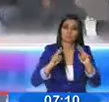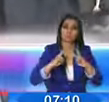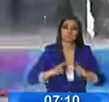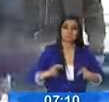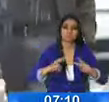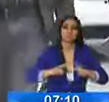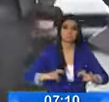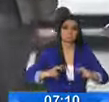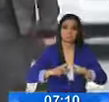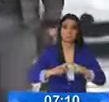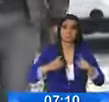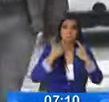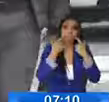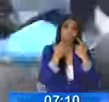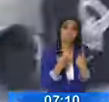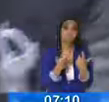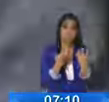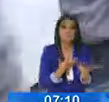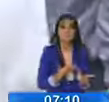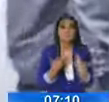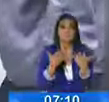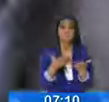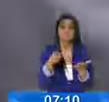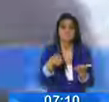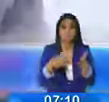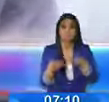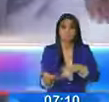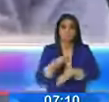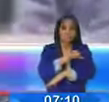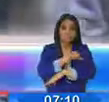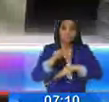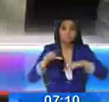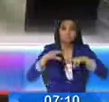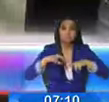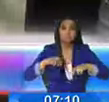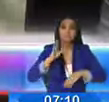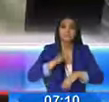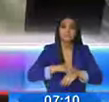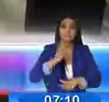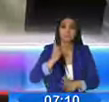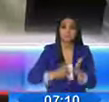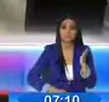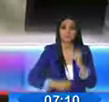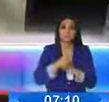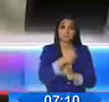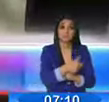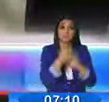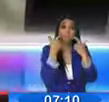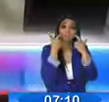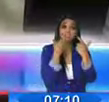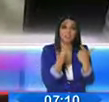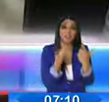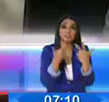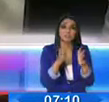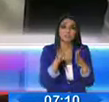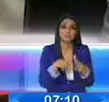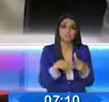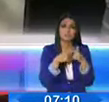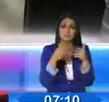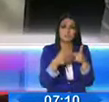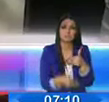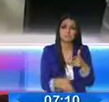embargo fiscal y espera el resultado de la necropsia para conocer la causa de la muerte que ver con ahora mismo a cristal y establecer ahí a una hoja de ruta para seguir